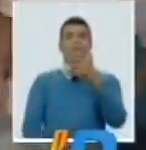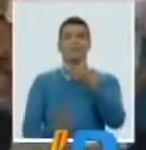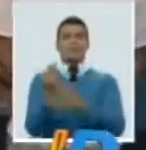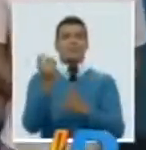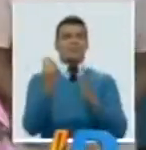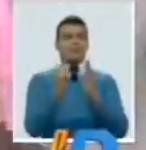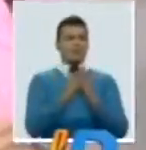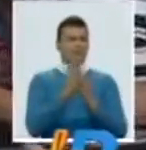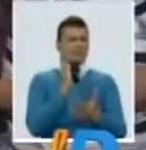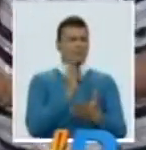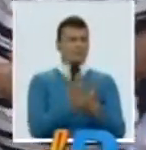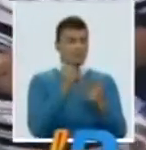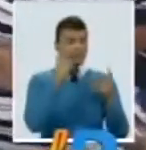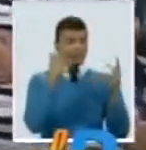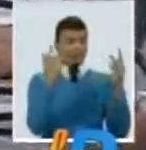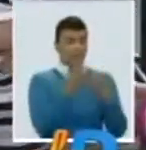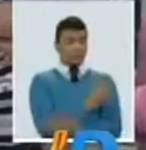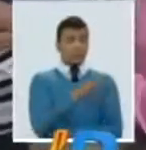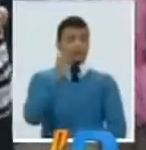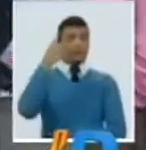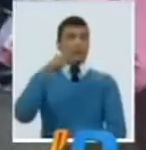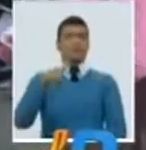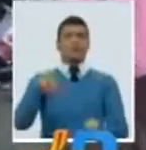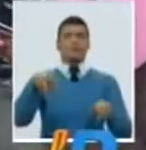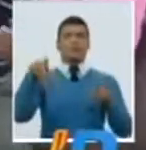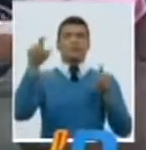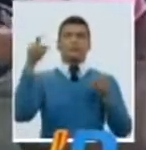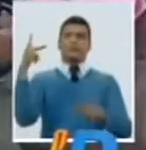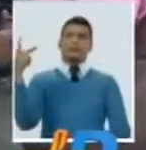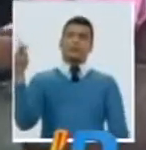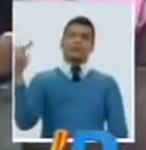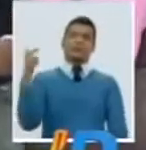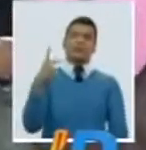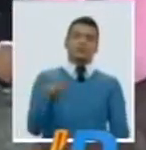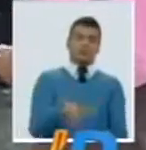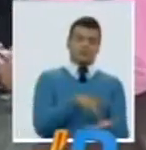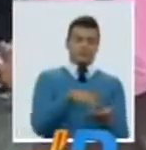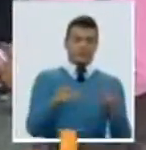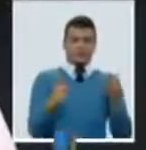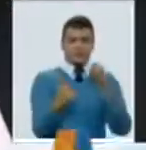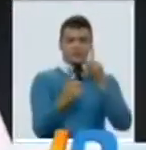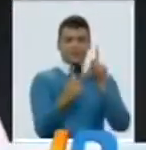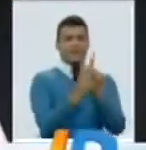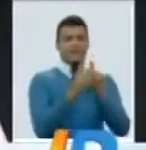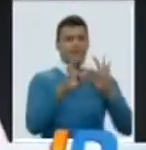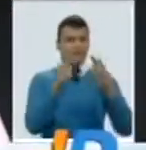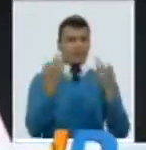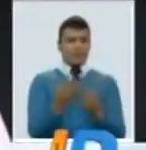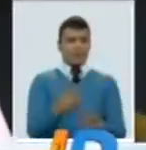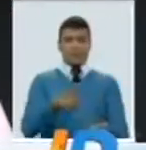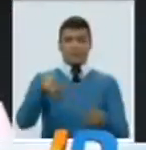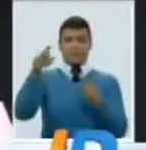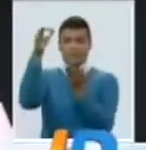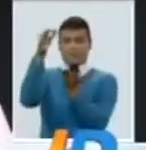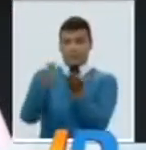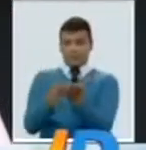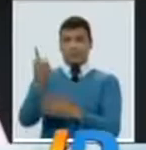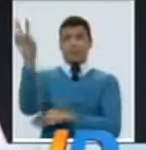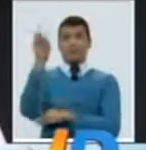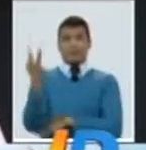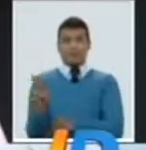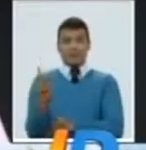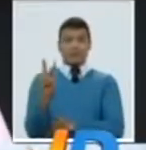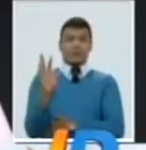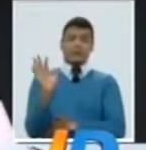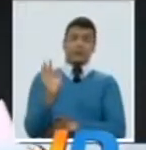en una completa odisea. Tras dos días de viaje, ayer arribaron a Cali y pudieron reencontrarse con sus familias. La ida a Caracas, sinceramente,